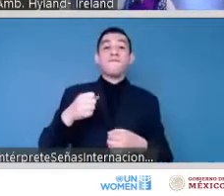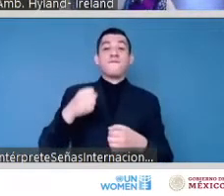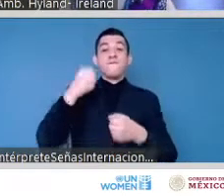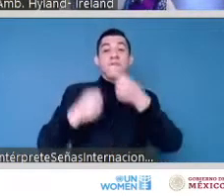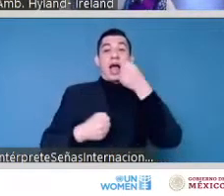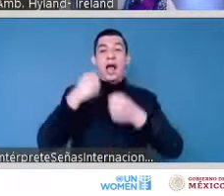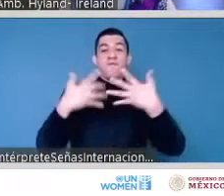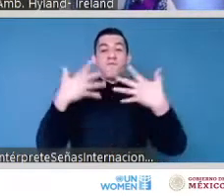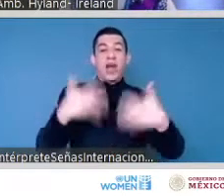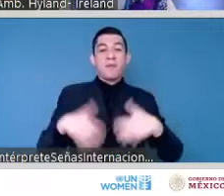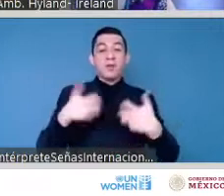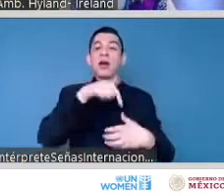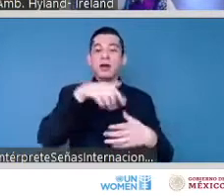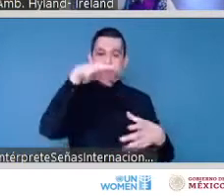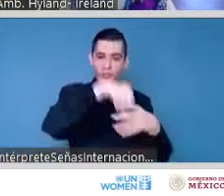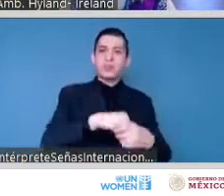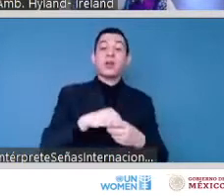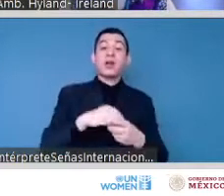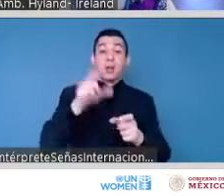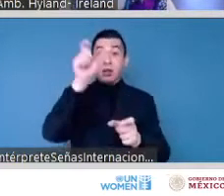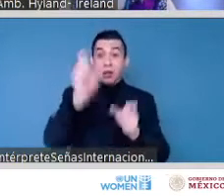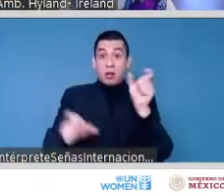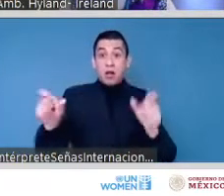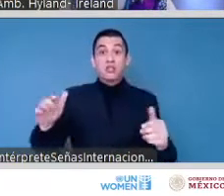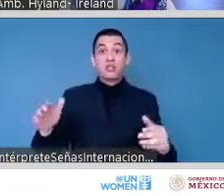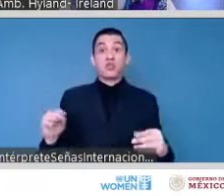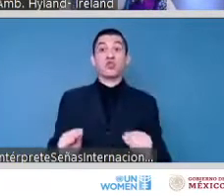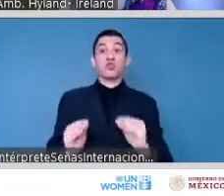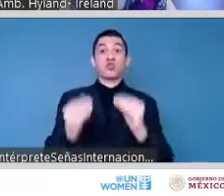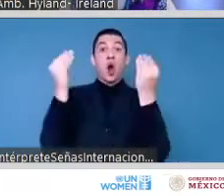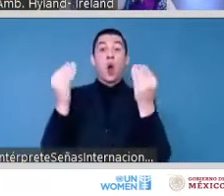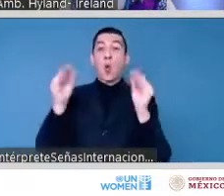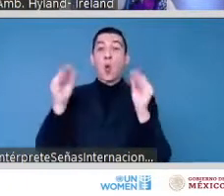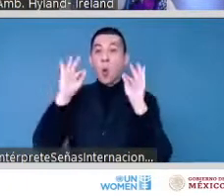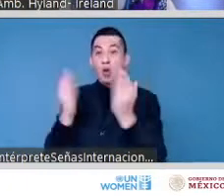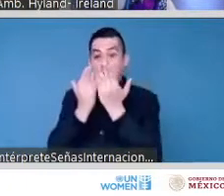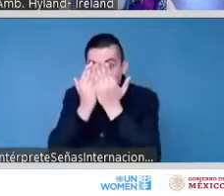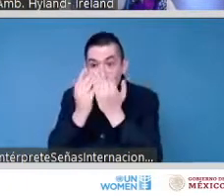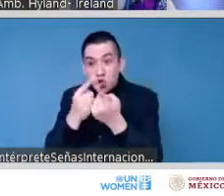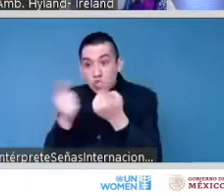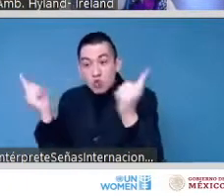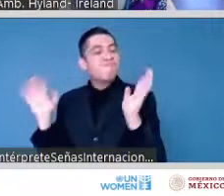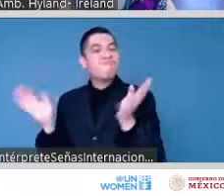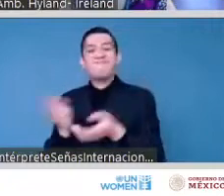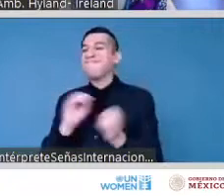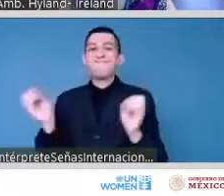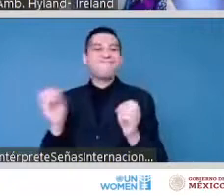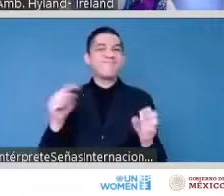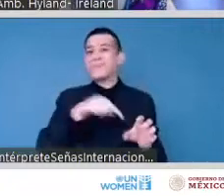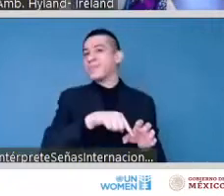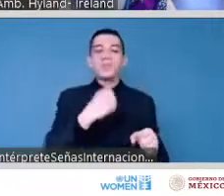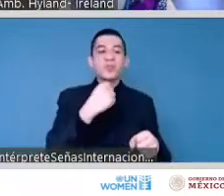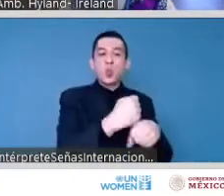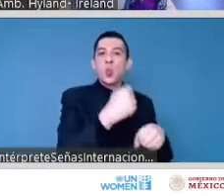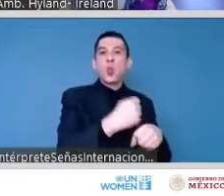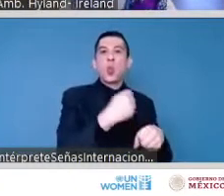tuvieron oportunidades para continuar sus estudios más allá del colegio y que tampoco tuvieron oportunidades de conseguir un